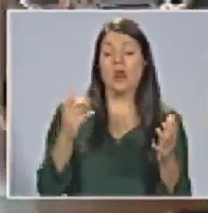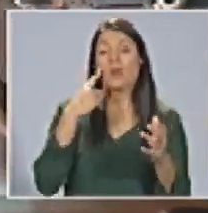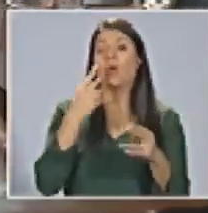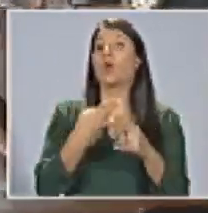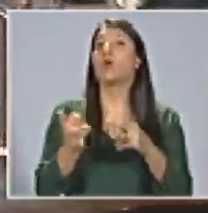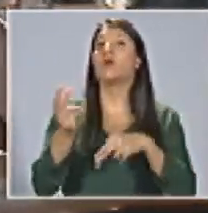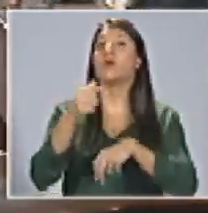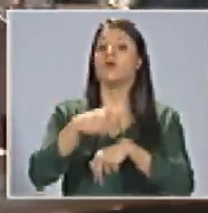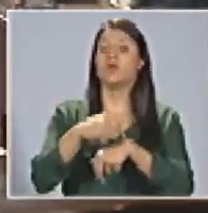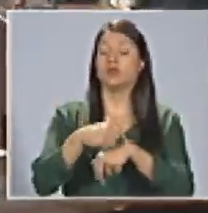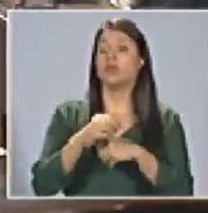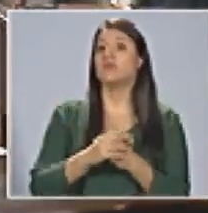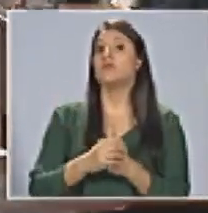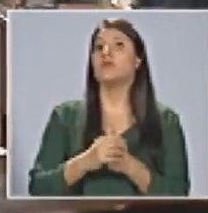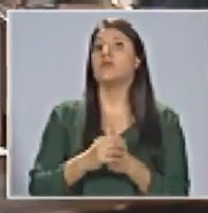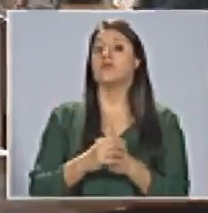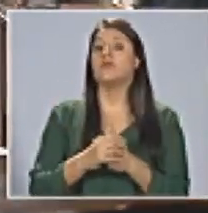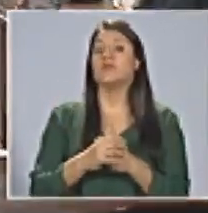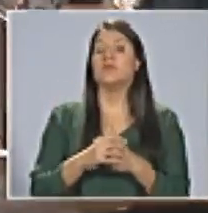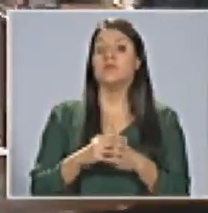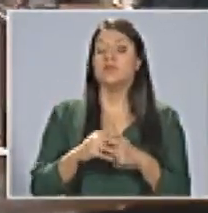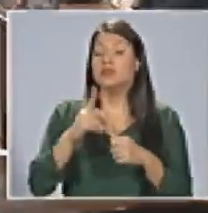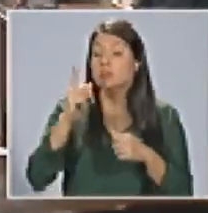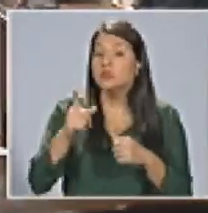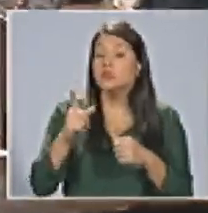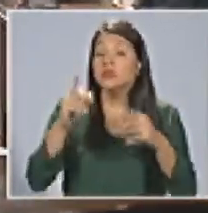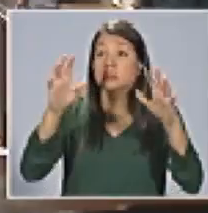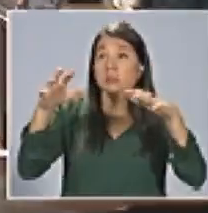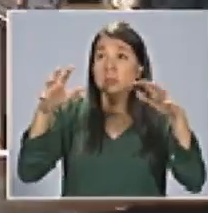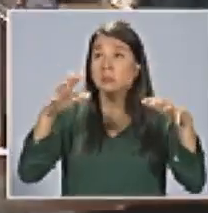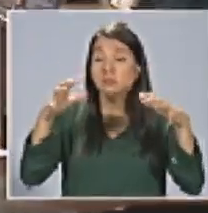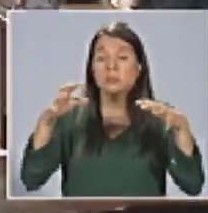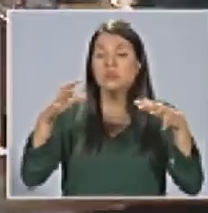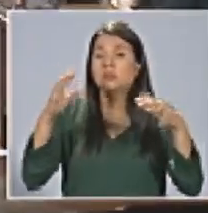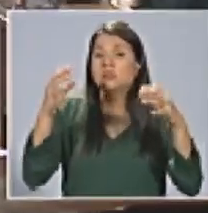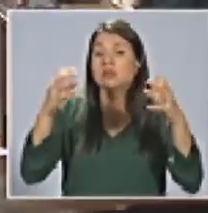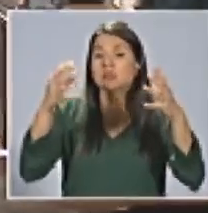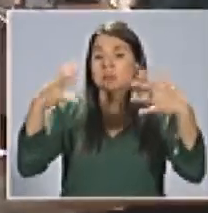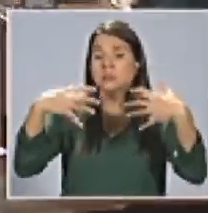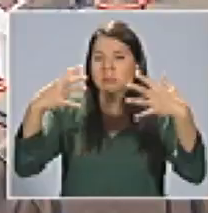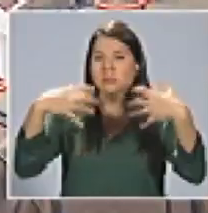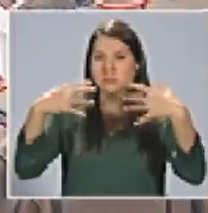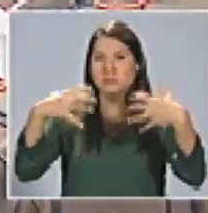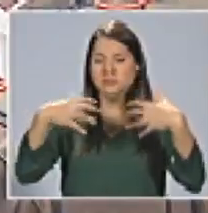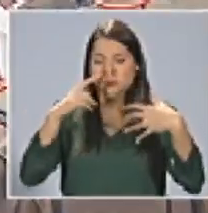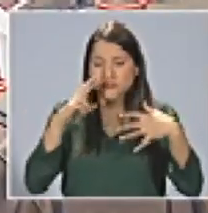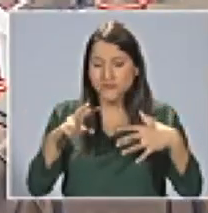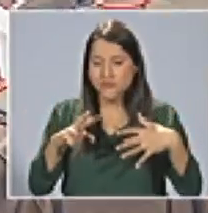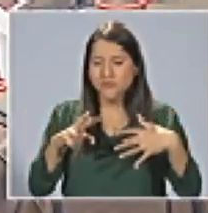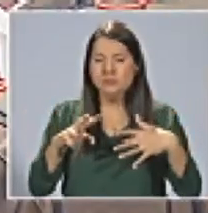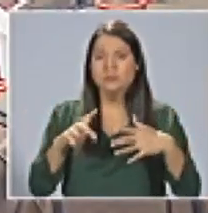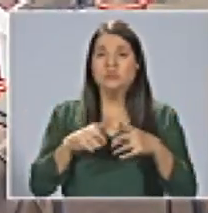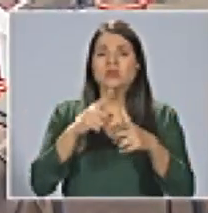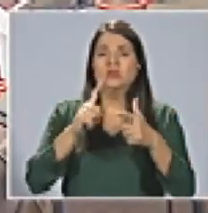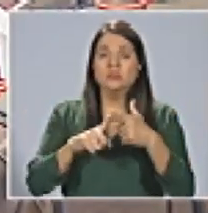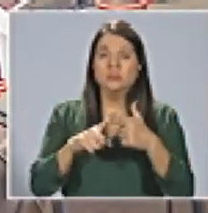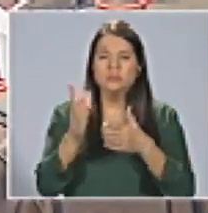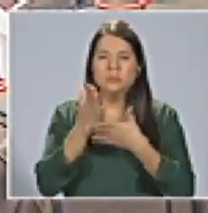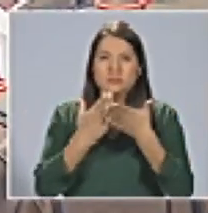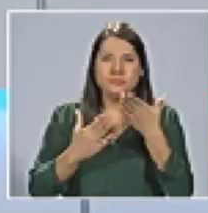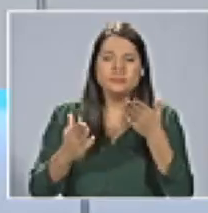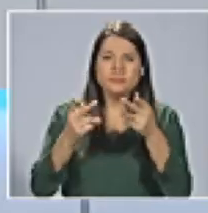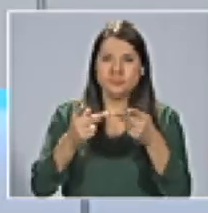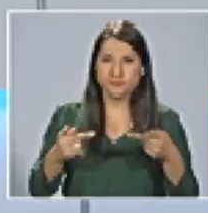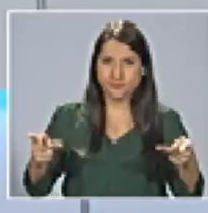decir, una salida inmediata, intempestiva, imprevista, y que hay puestos como en la presidencia de la